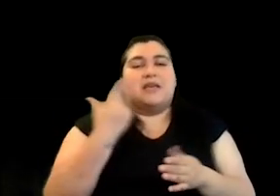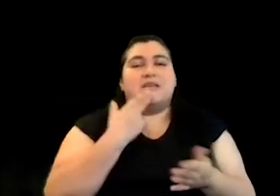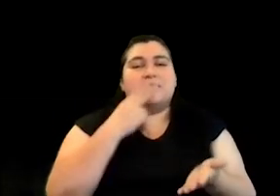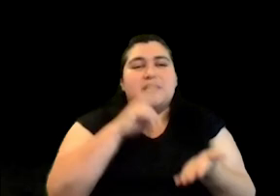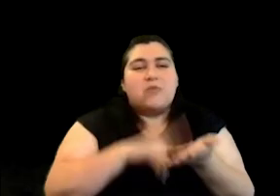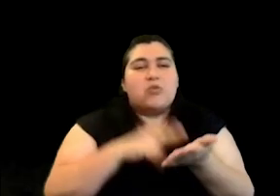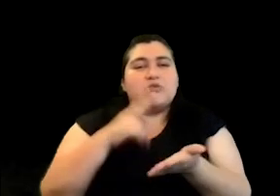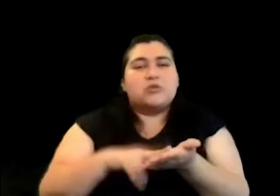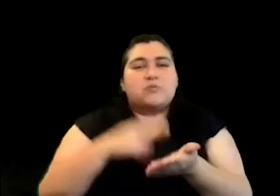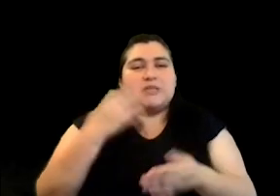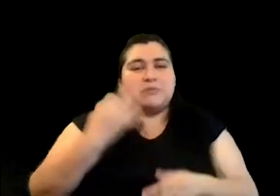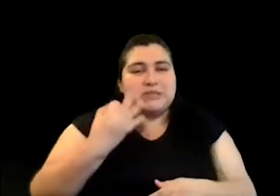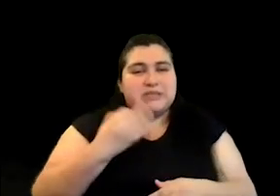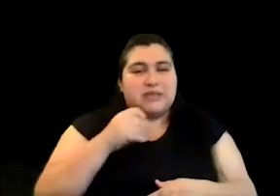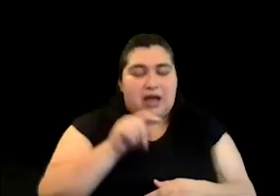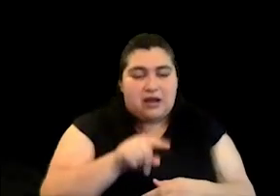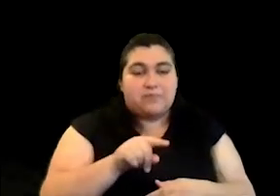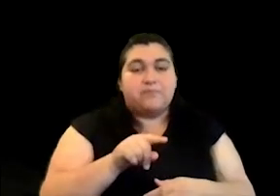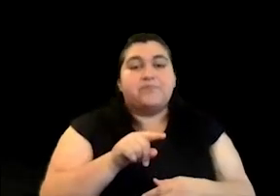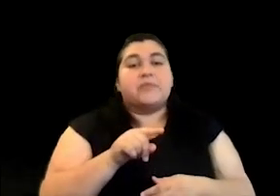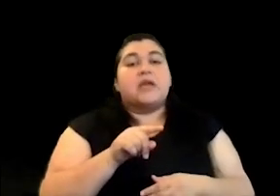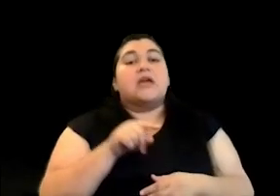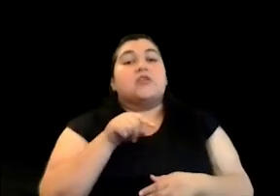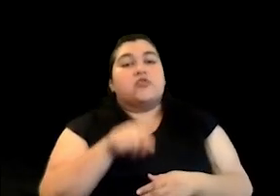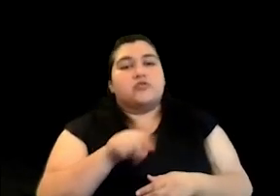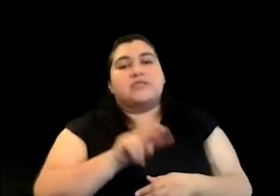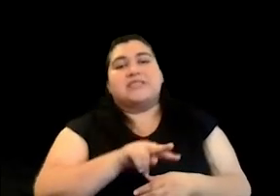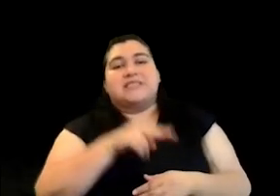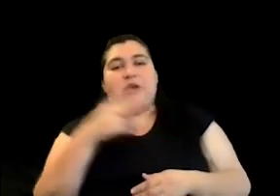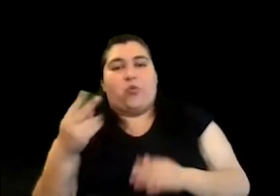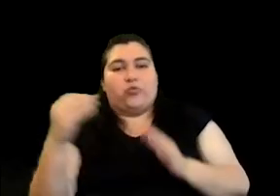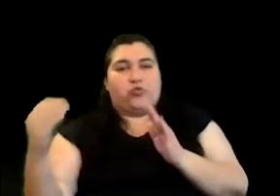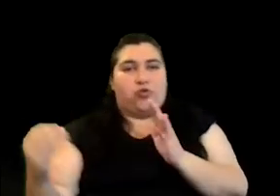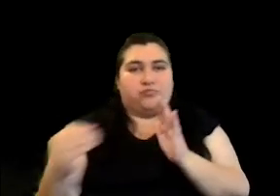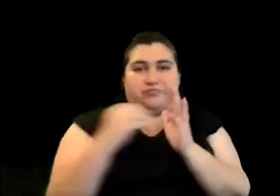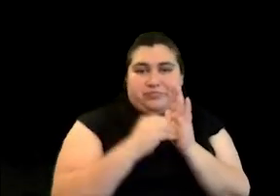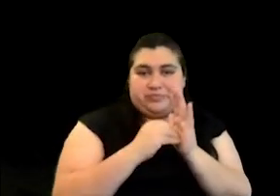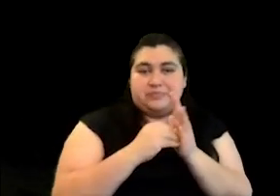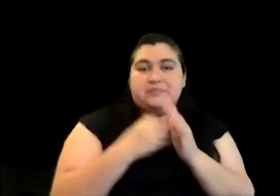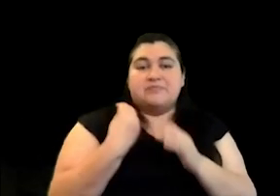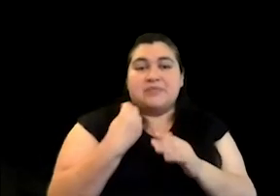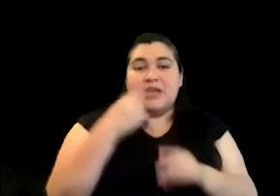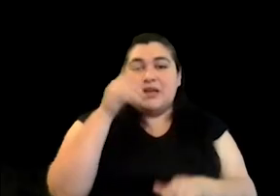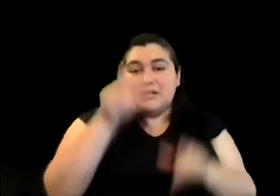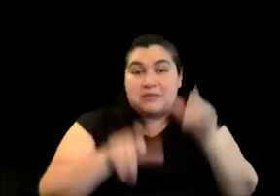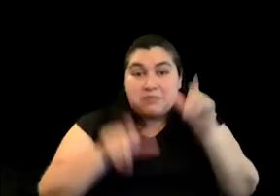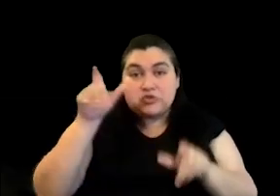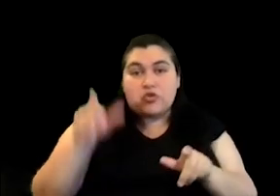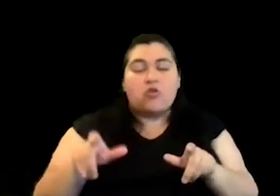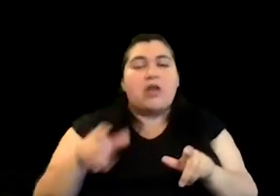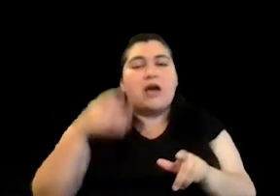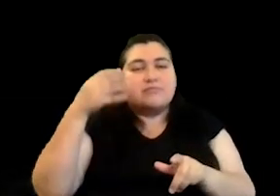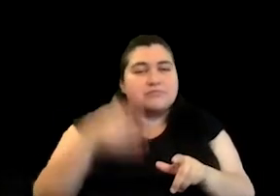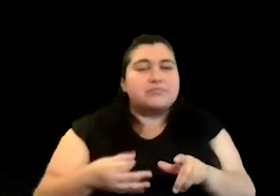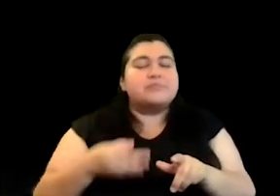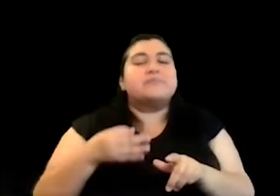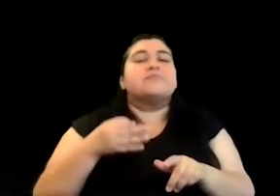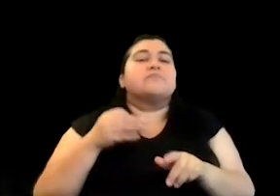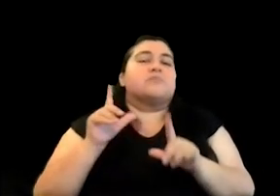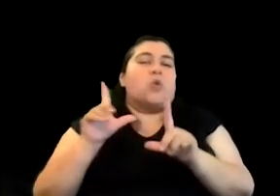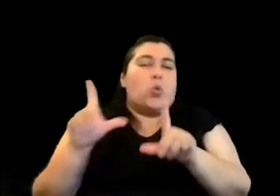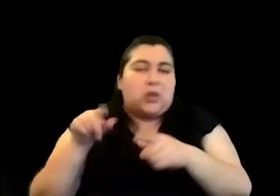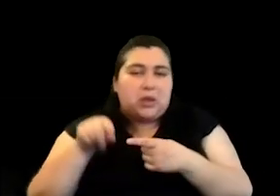cual agrega un segundo parámetro, que cuando se trate de personas jurídicas, aparte de superar